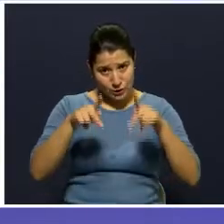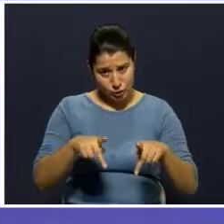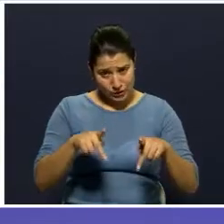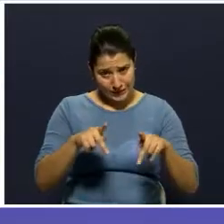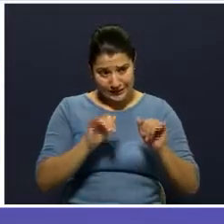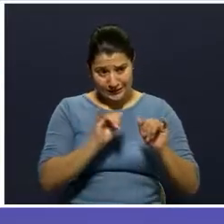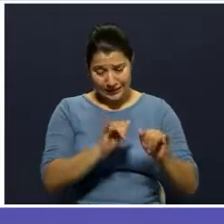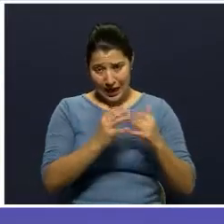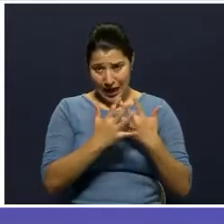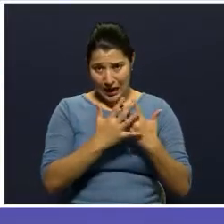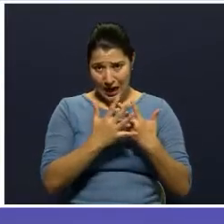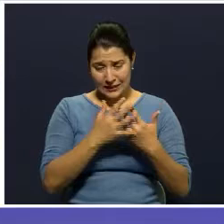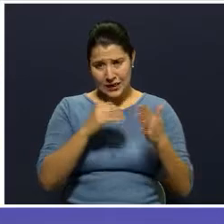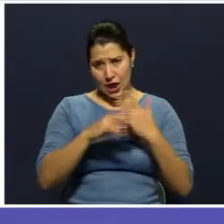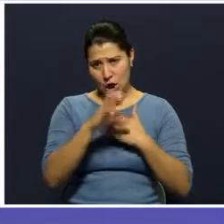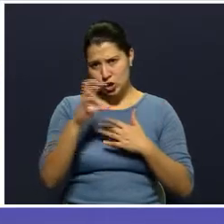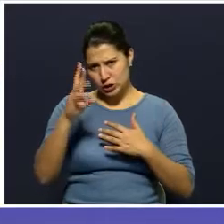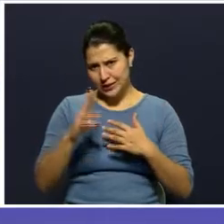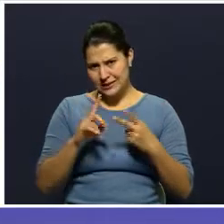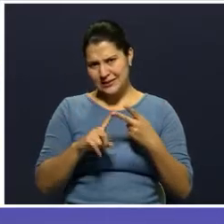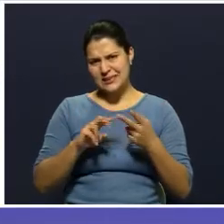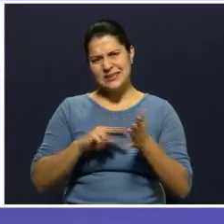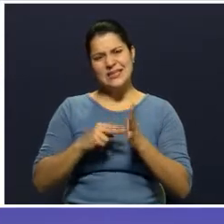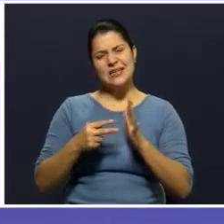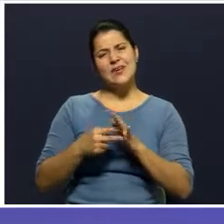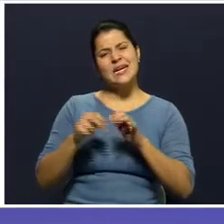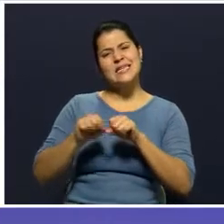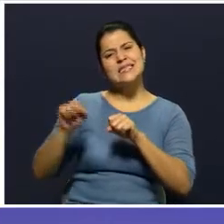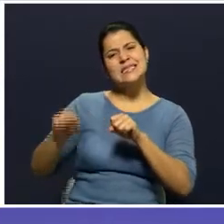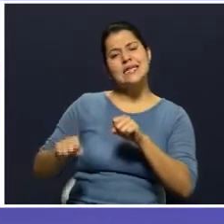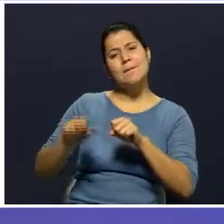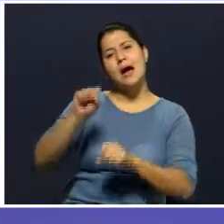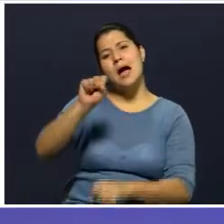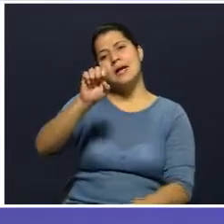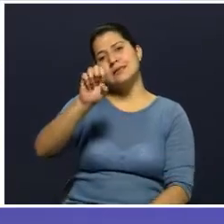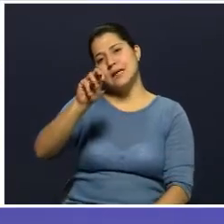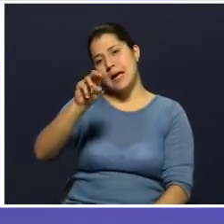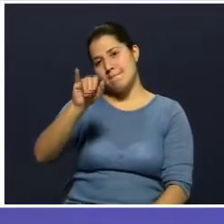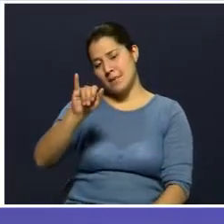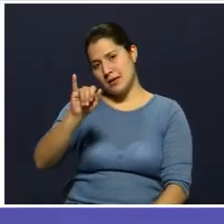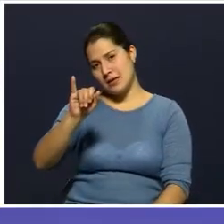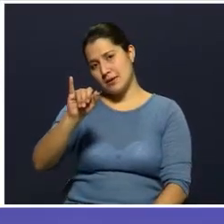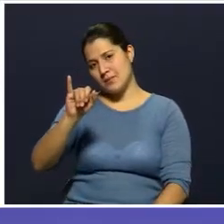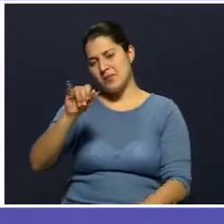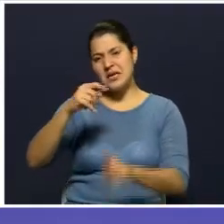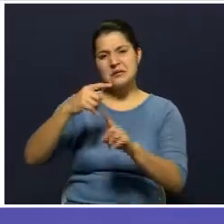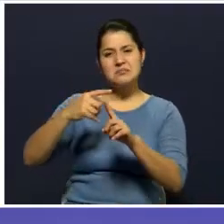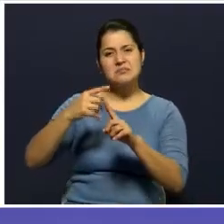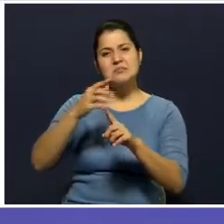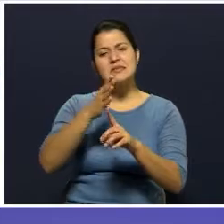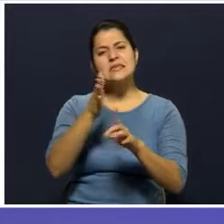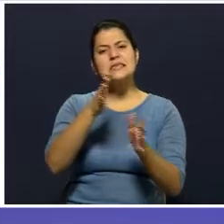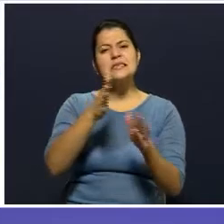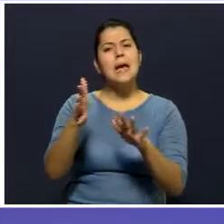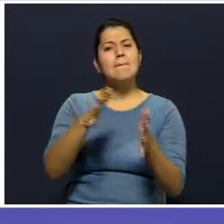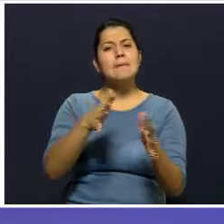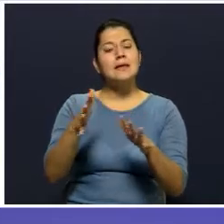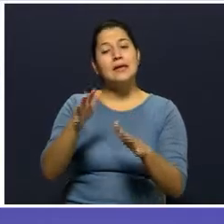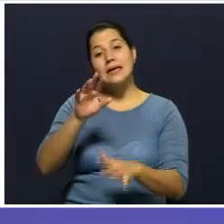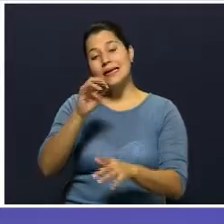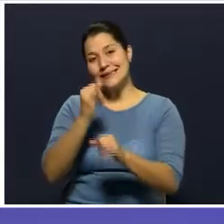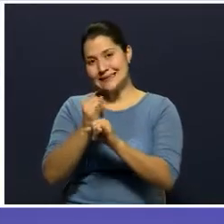Rica? ¿Qué es un régimen semi-institucional? Para conversar sobre estos temas, invité a